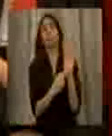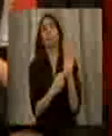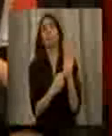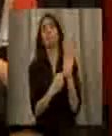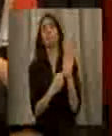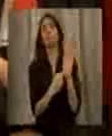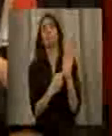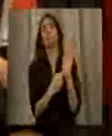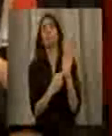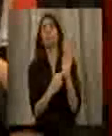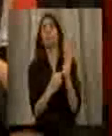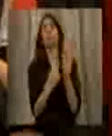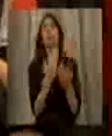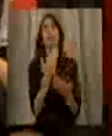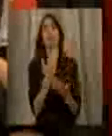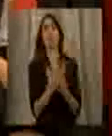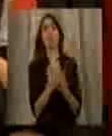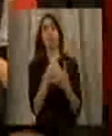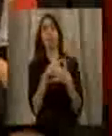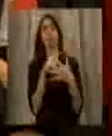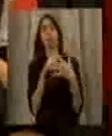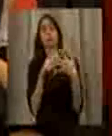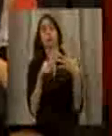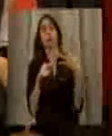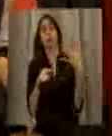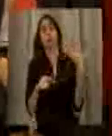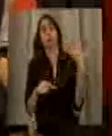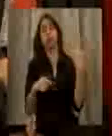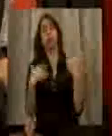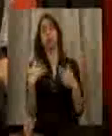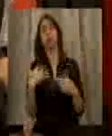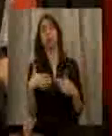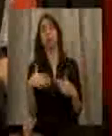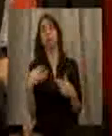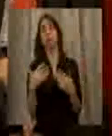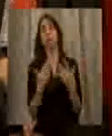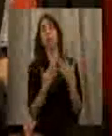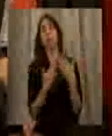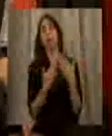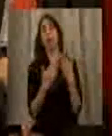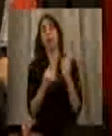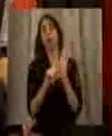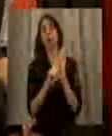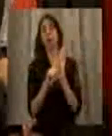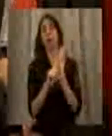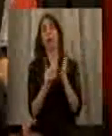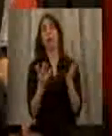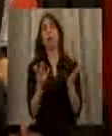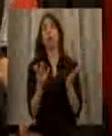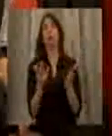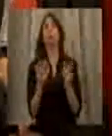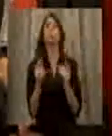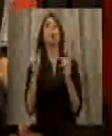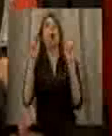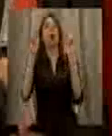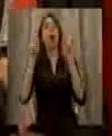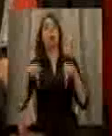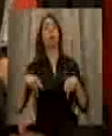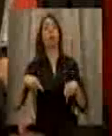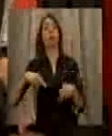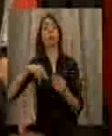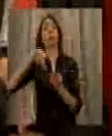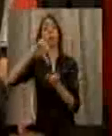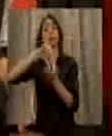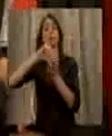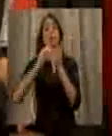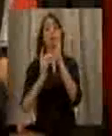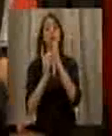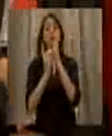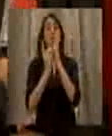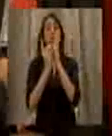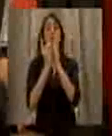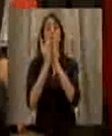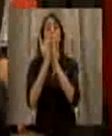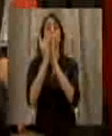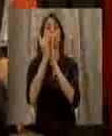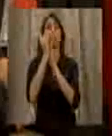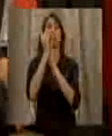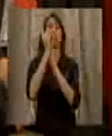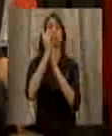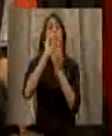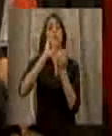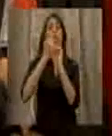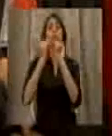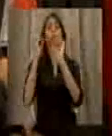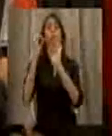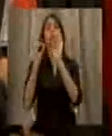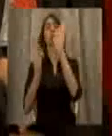son numerosas y muy importantes para este meta de que el país crezca sostenidamente para llevarnos